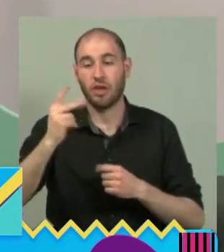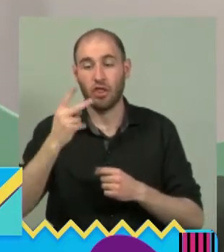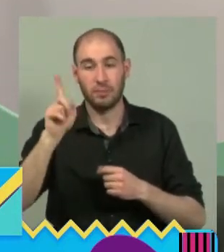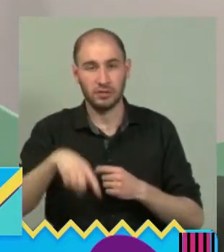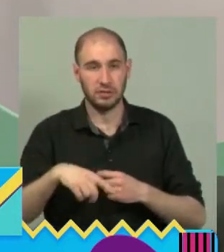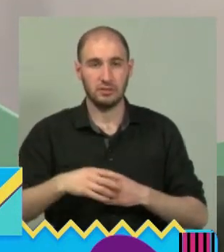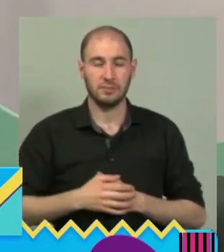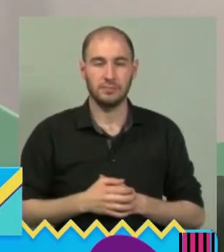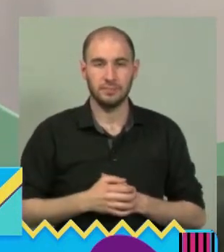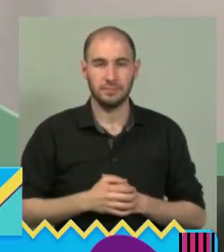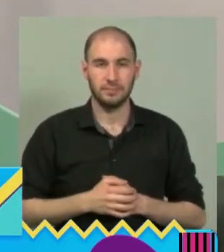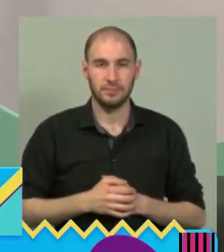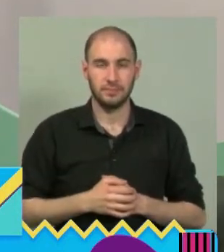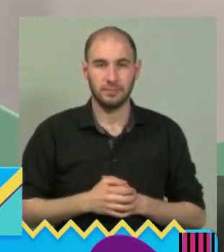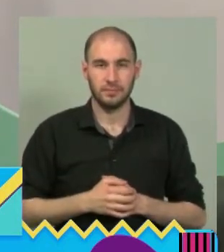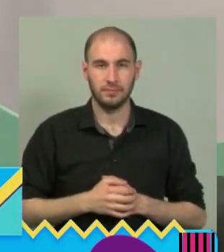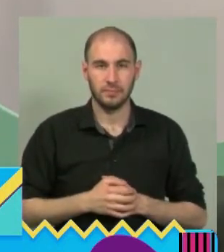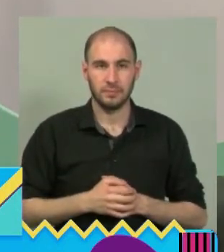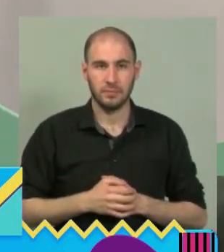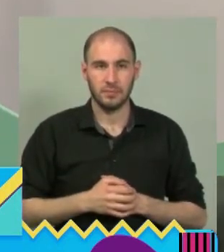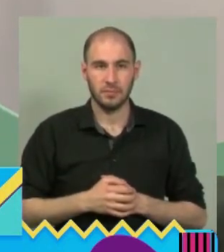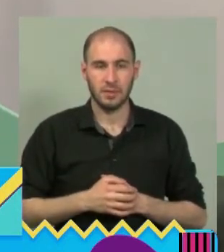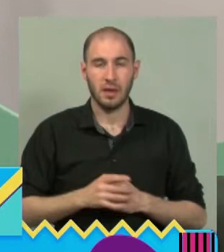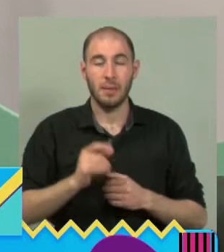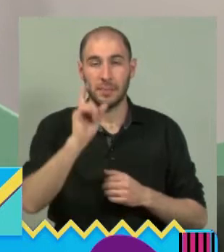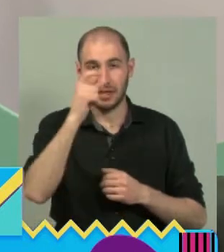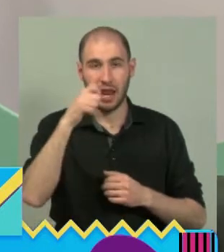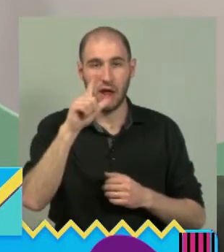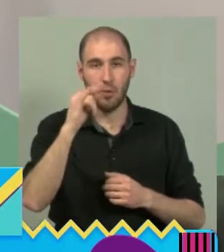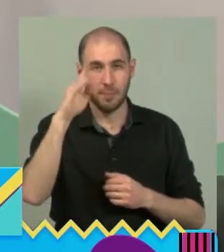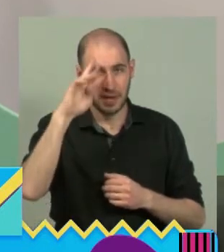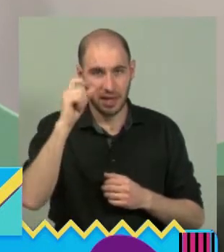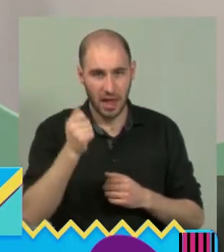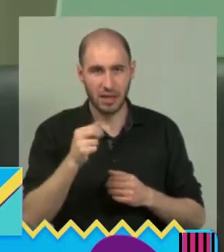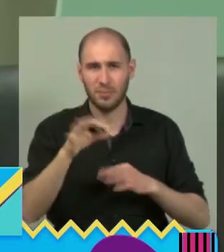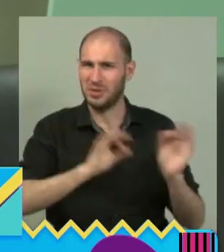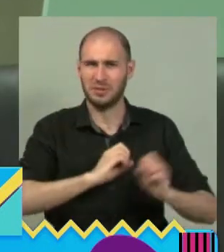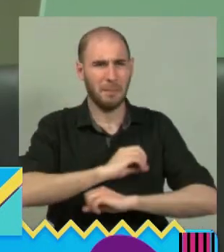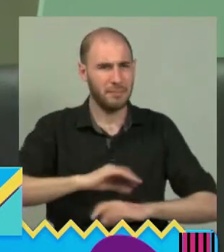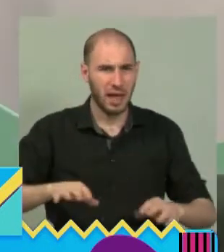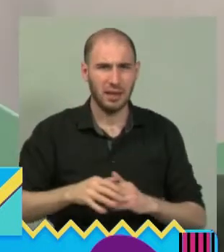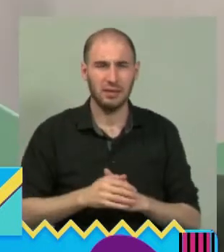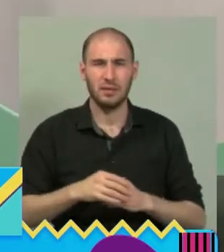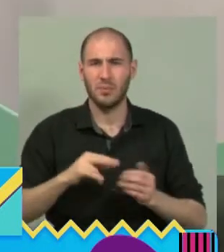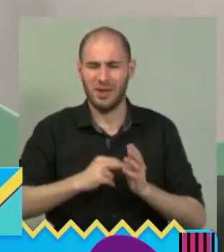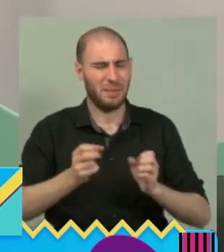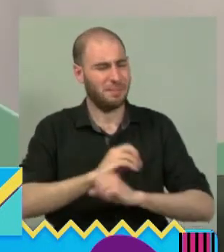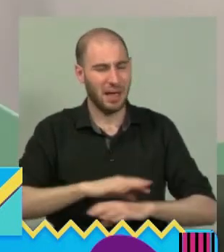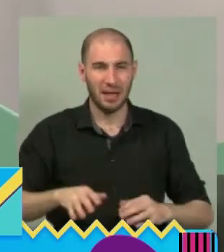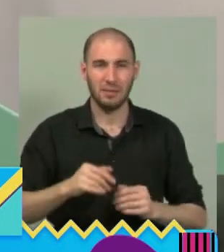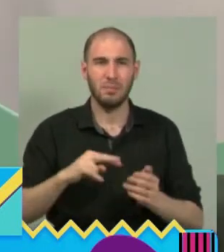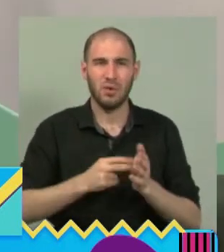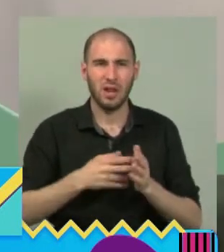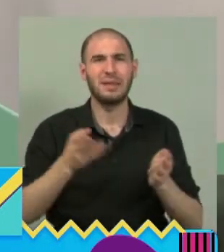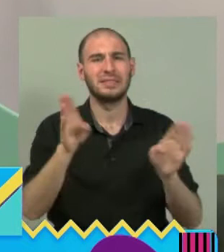2%. Y la verdad es que Minera Lumbrera, un proyecto que está muy mal hecho, que han hecho un montón de problemas, que tenemos problemas